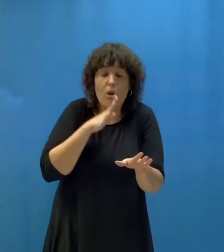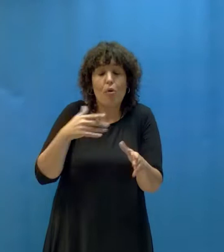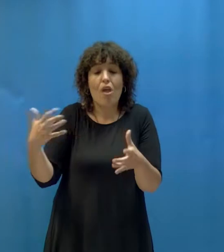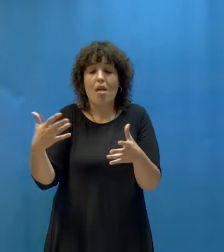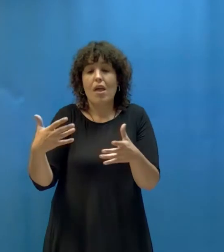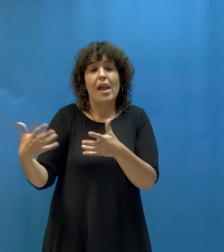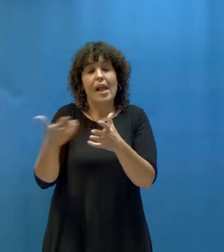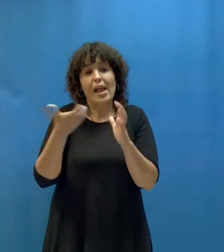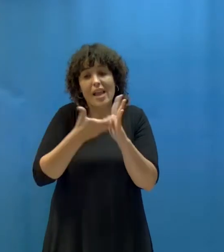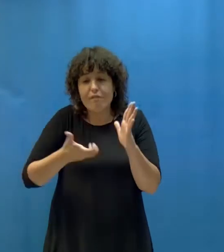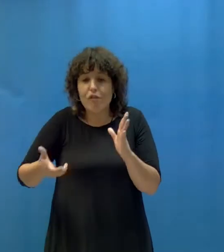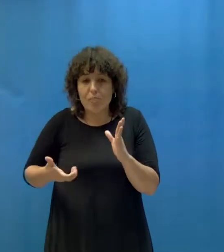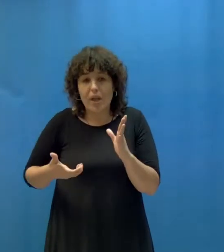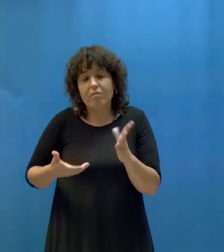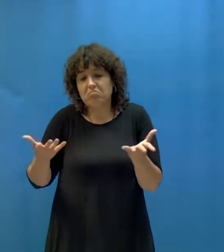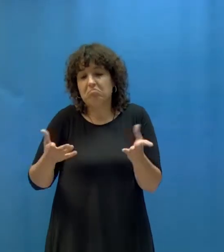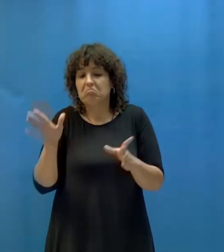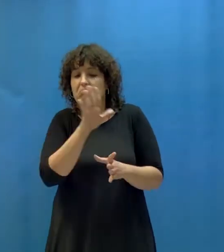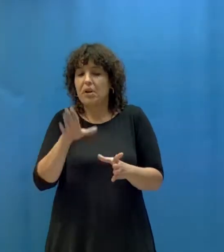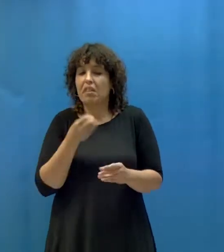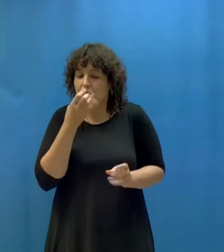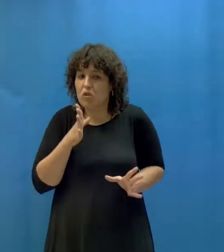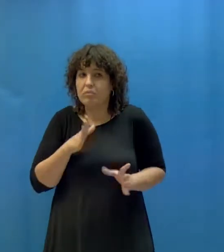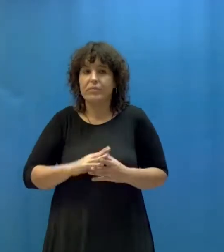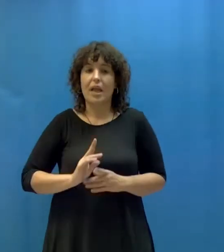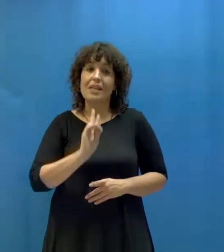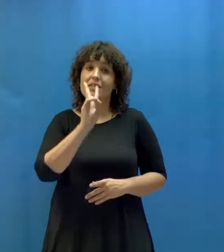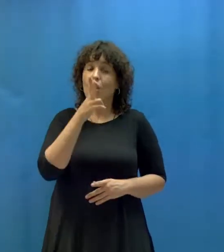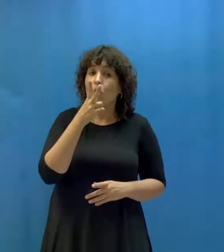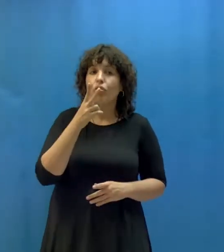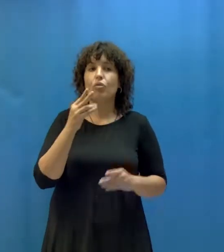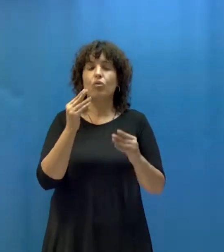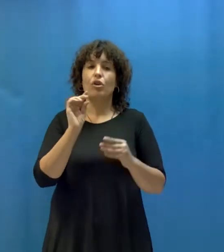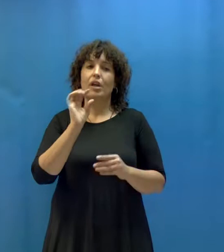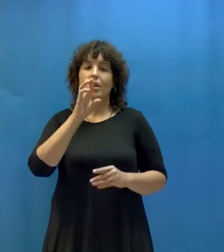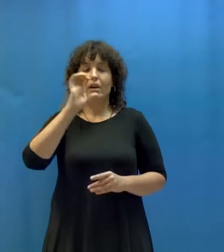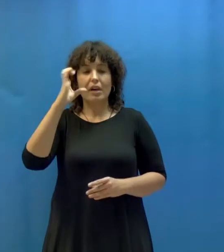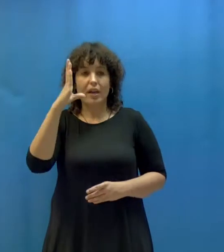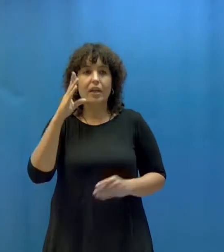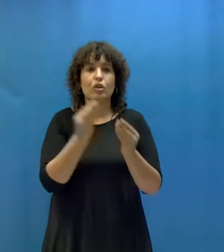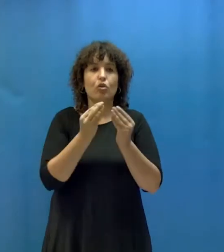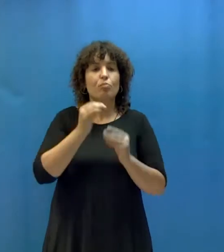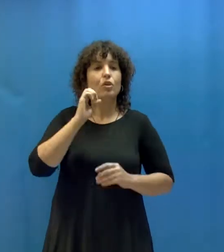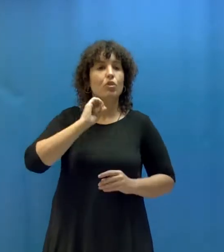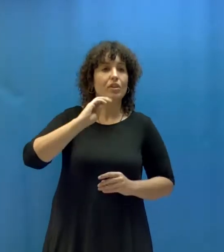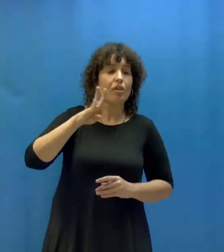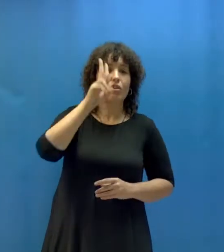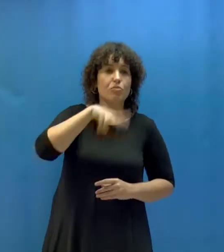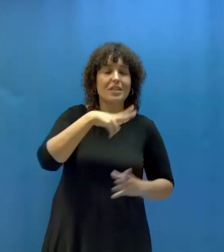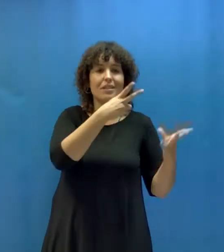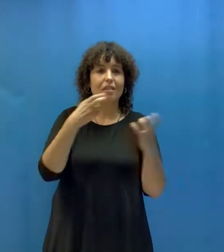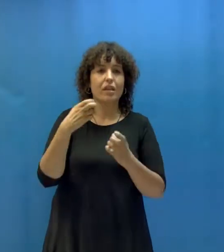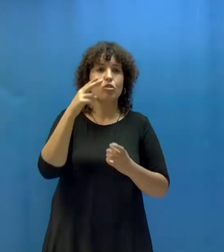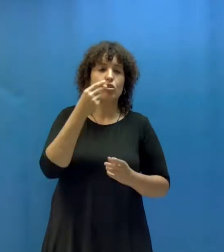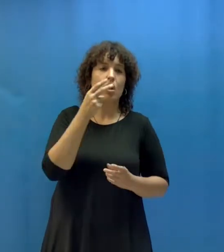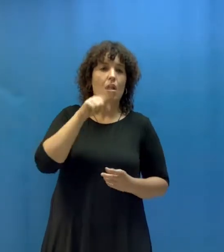Es el único que lo tiene, de hecho. El segundo de los REC, el número 14, de 2.720 €, relativos a